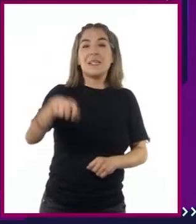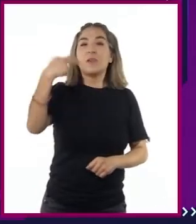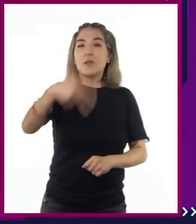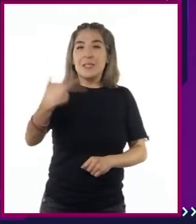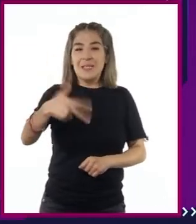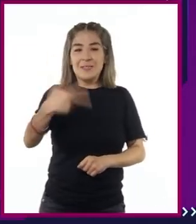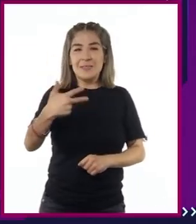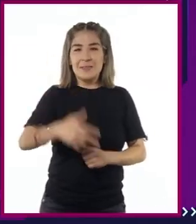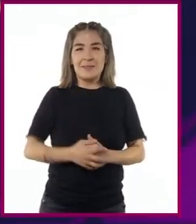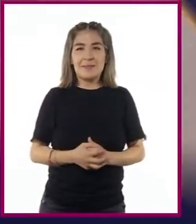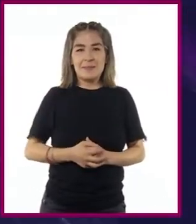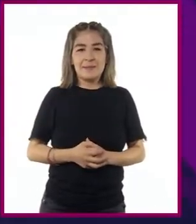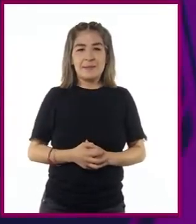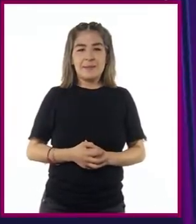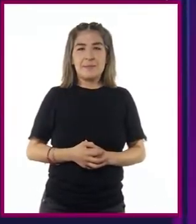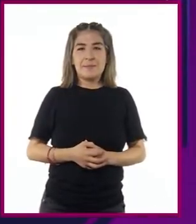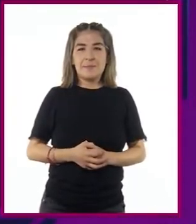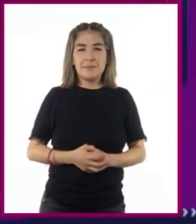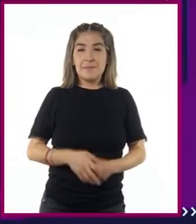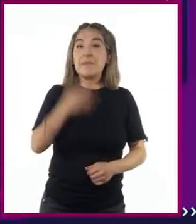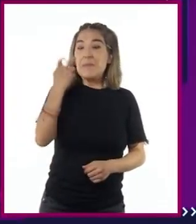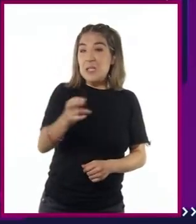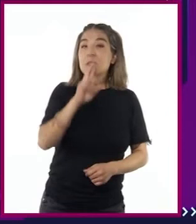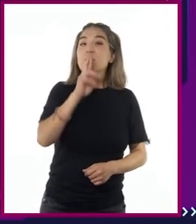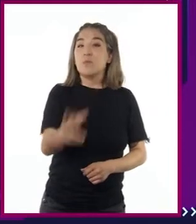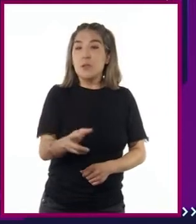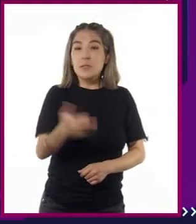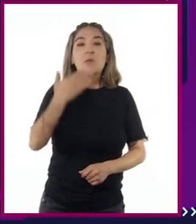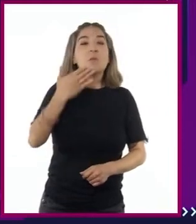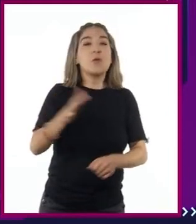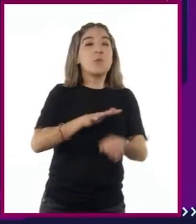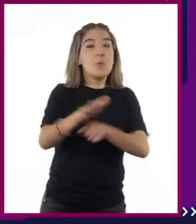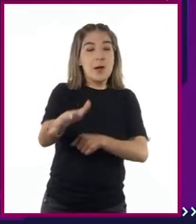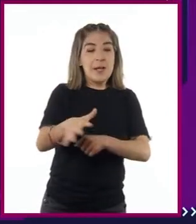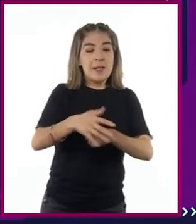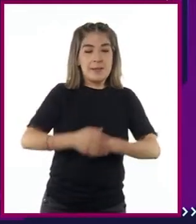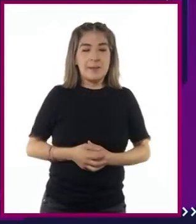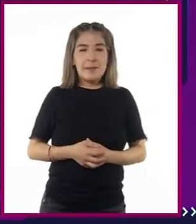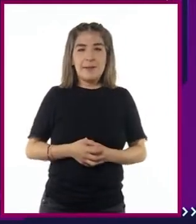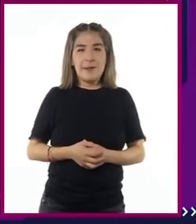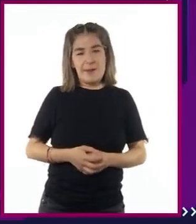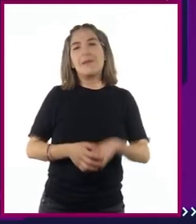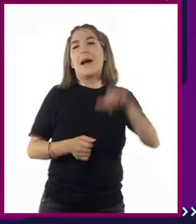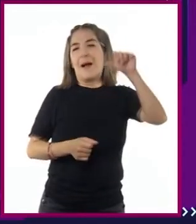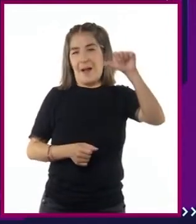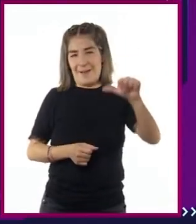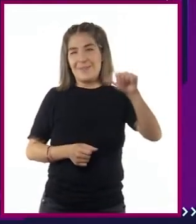grados. La respuesta correcta es el inciso